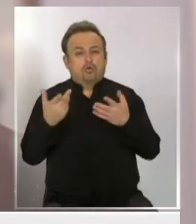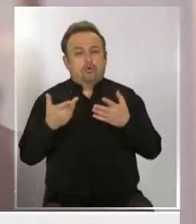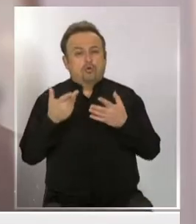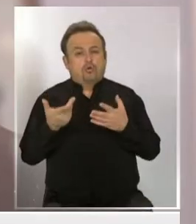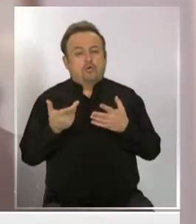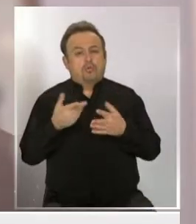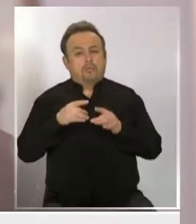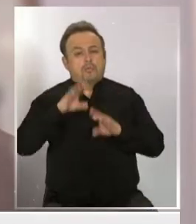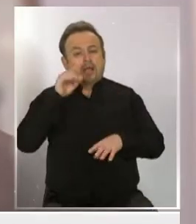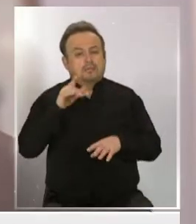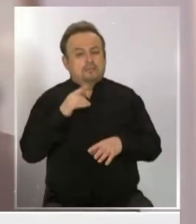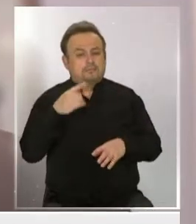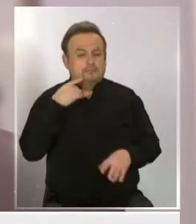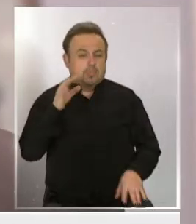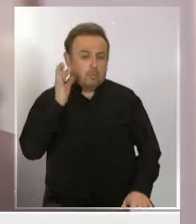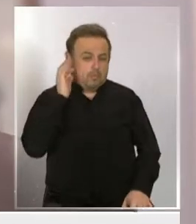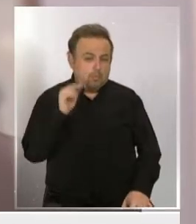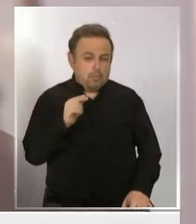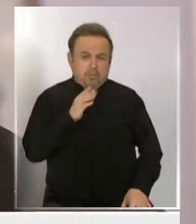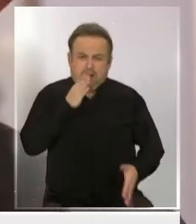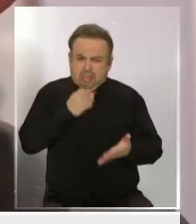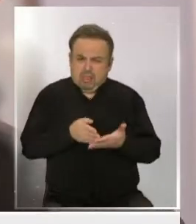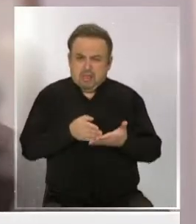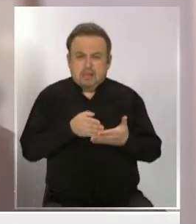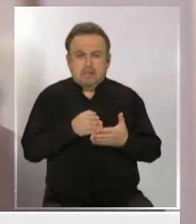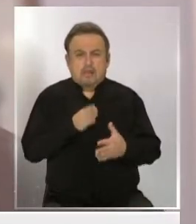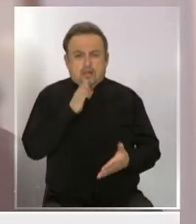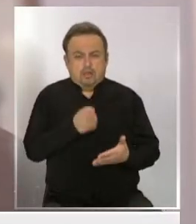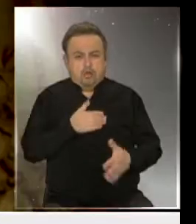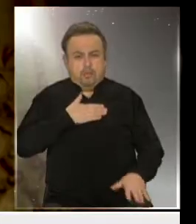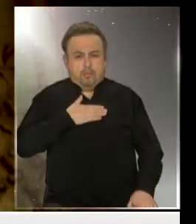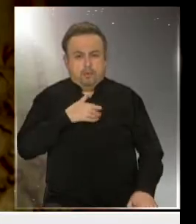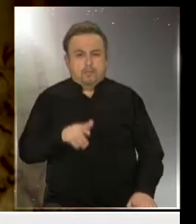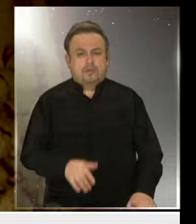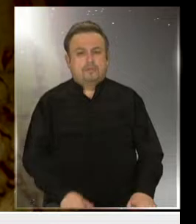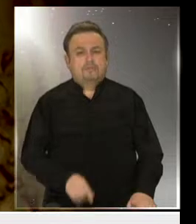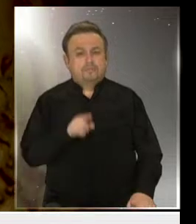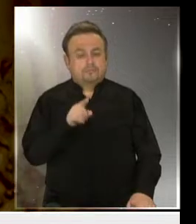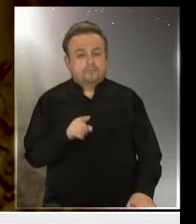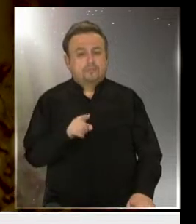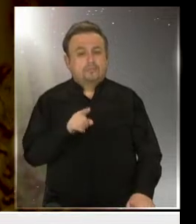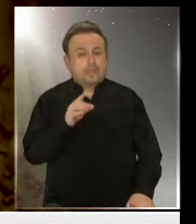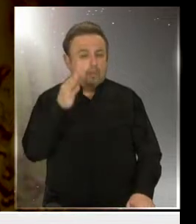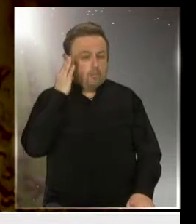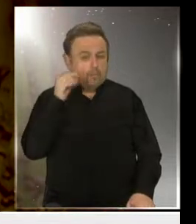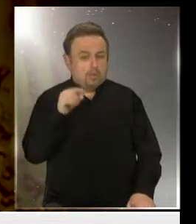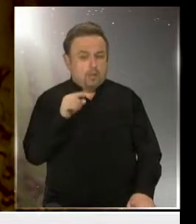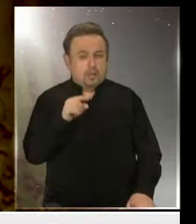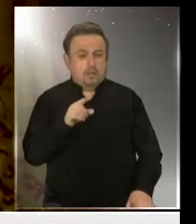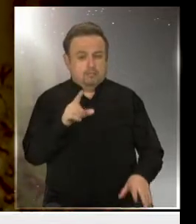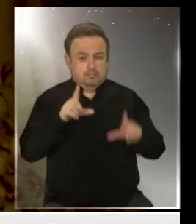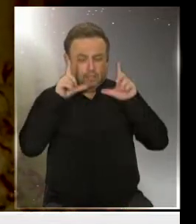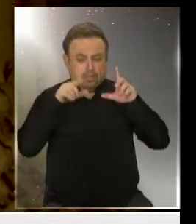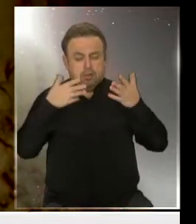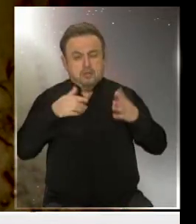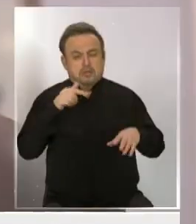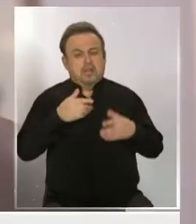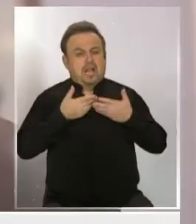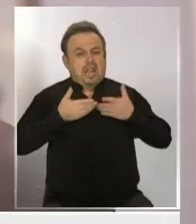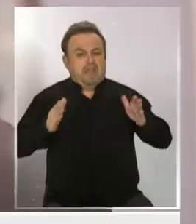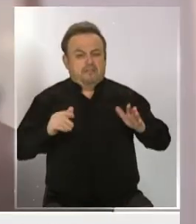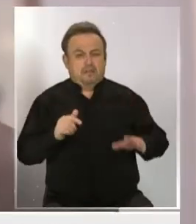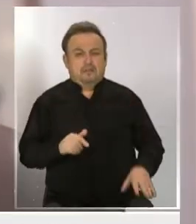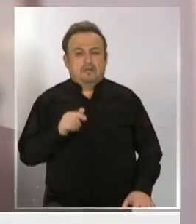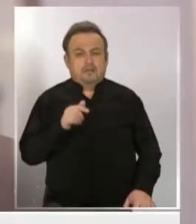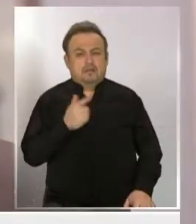más simbólicos. Es una mujer decidida y que toma decisiones propias. En ese sentido fue una mujer, para la imagen de hoy día uno podría decir libre, no,